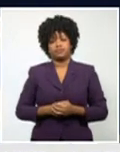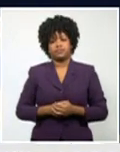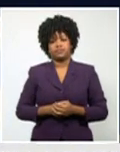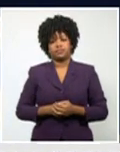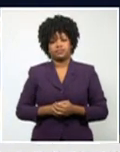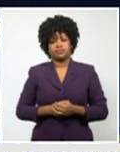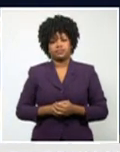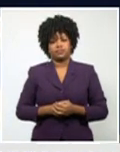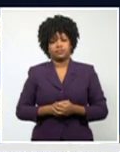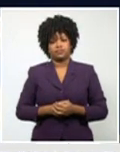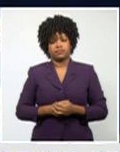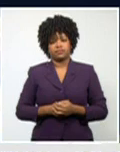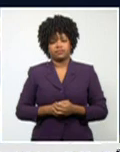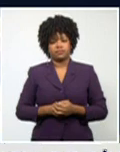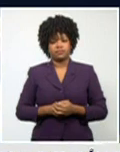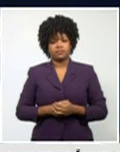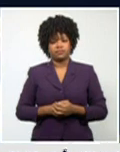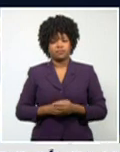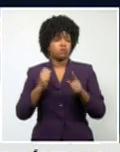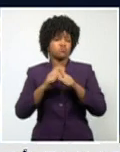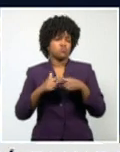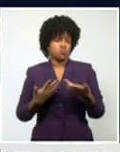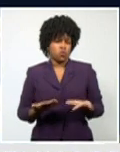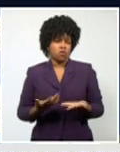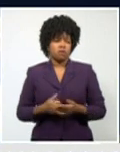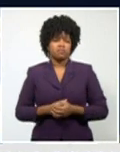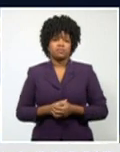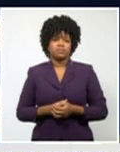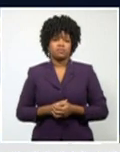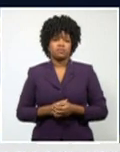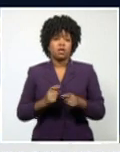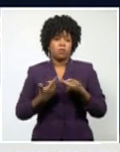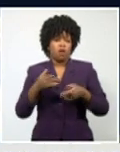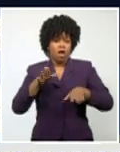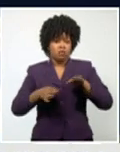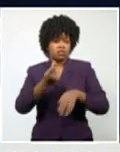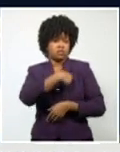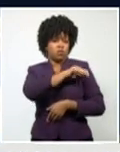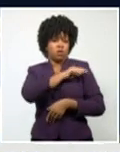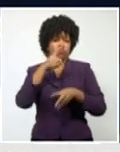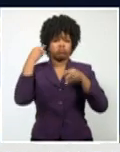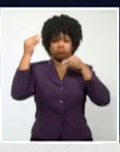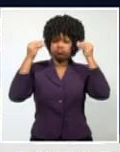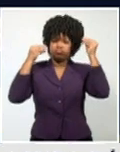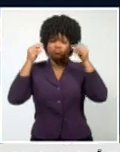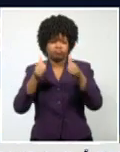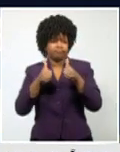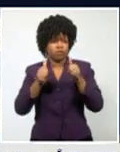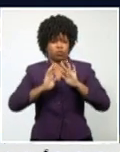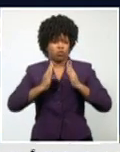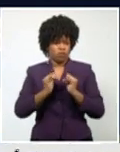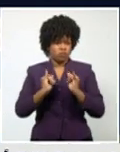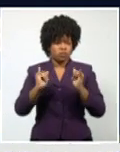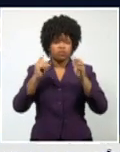del SARS-CoV-2. ¿Por qué? Porque la población que analiza muy, muy bien toda la información, la